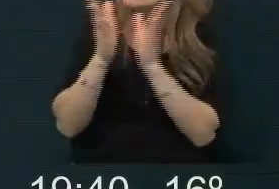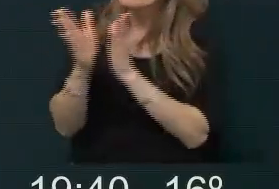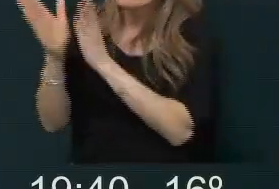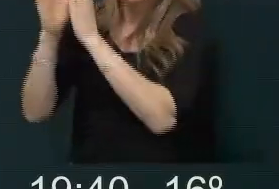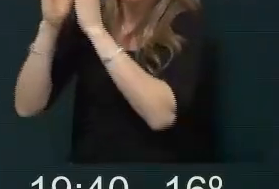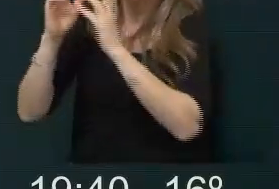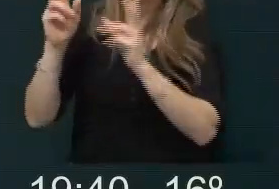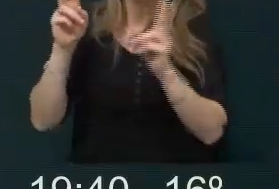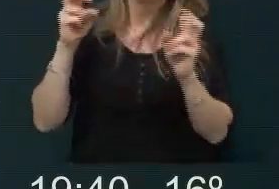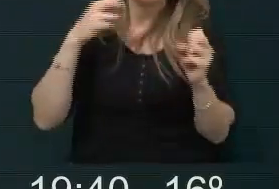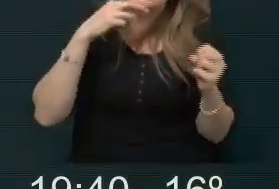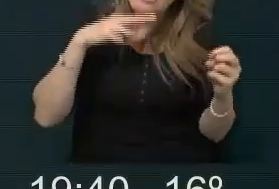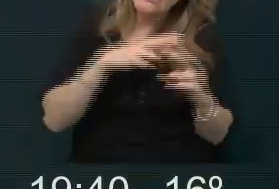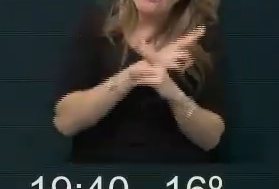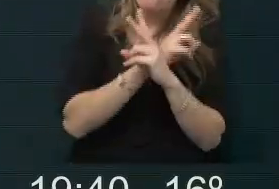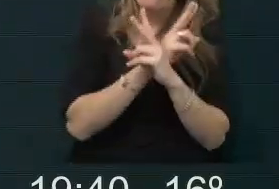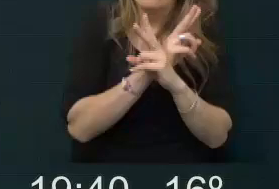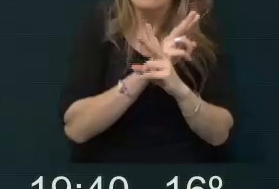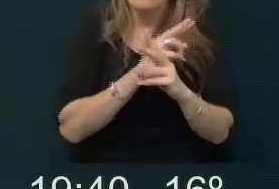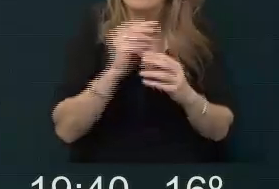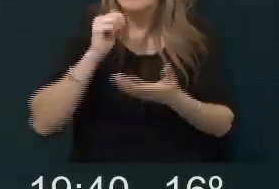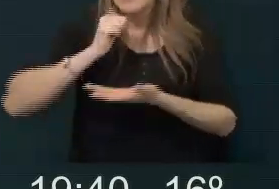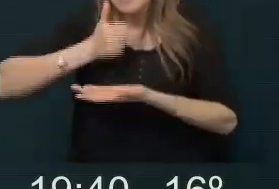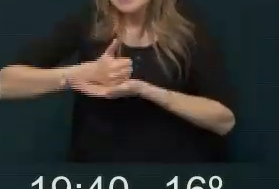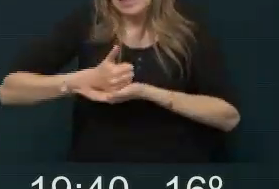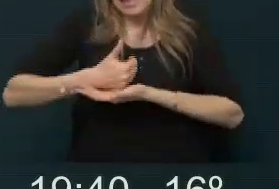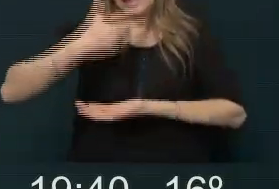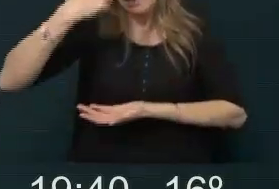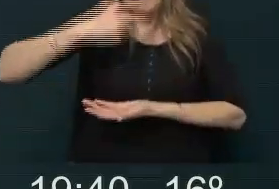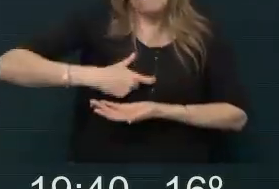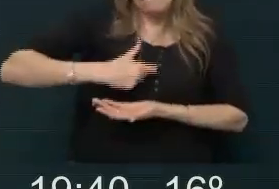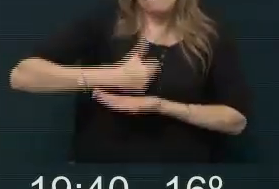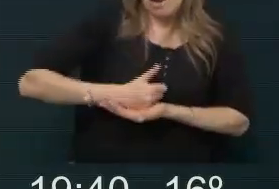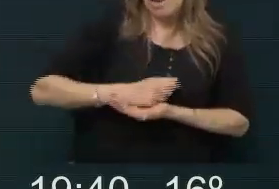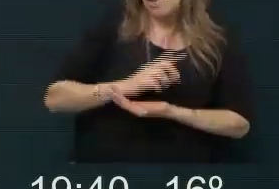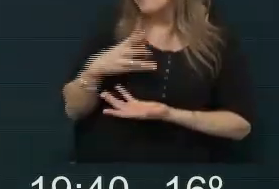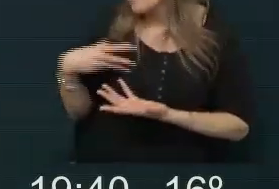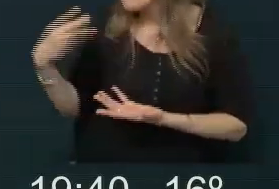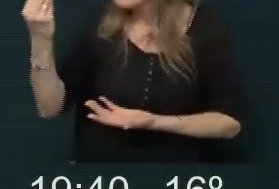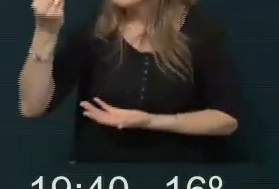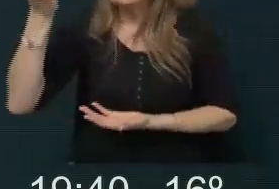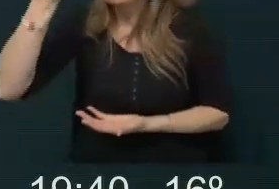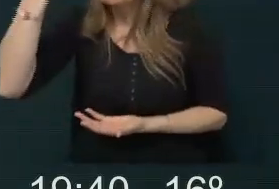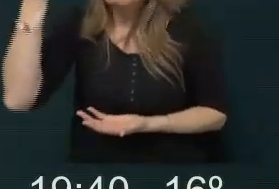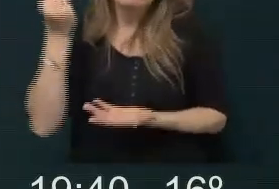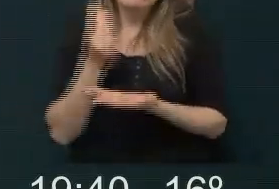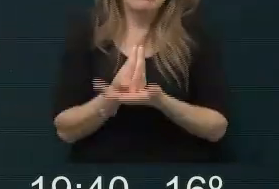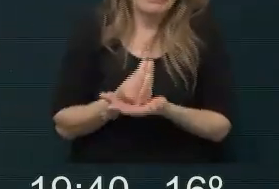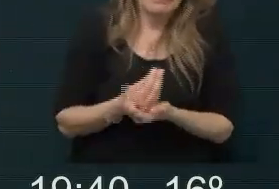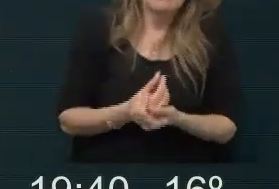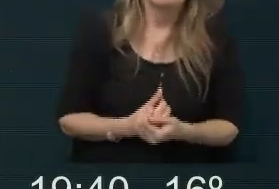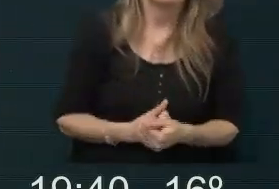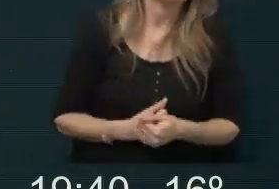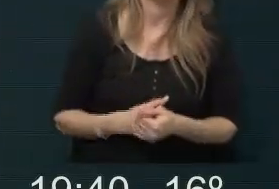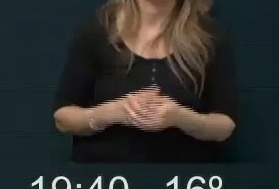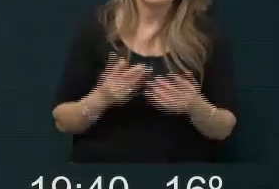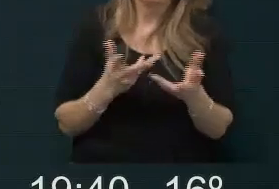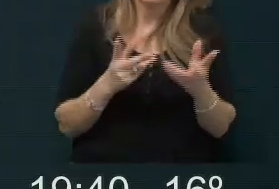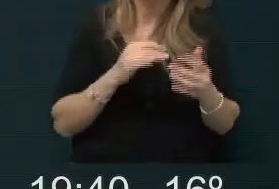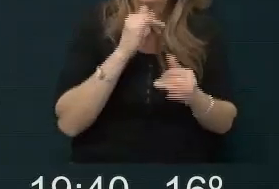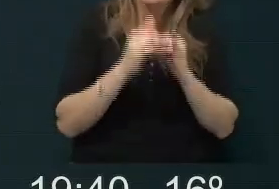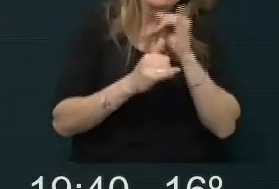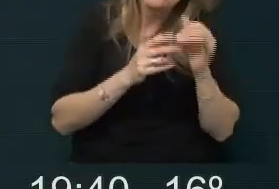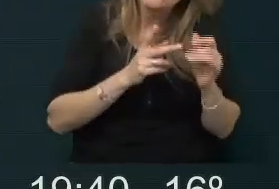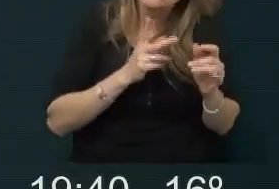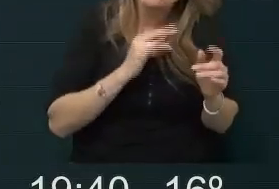de ficción en el que a veces estaba el analista presente, a veces no, a veces eran otras historias, ¿no? Y bueno, y Sesiones de Amor ahora hizo como una ampliación